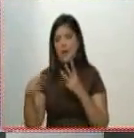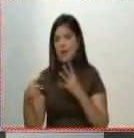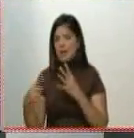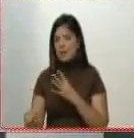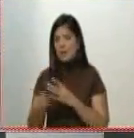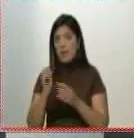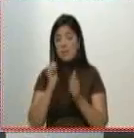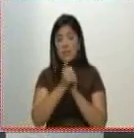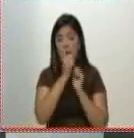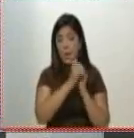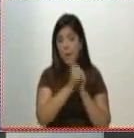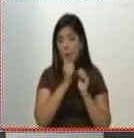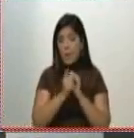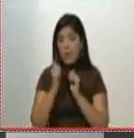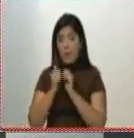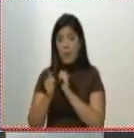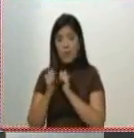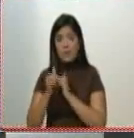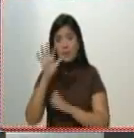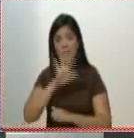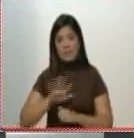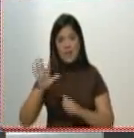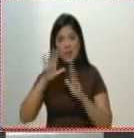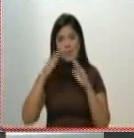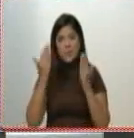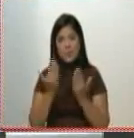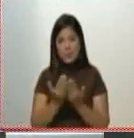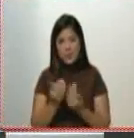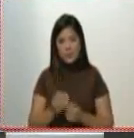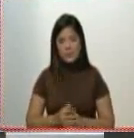ancho del planeta.